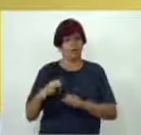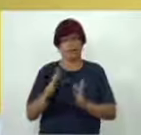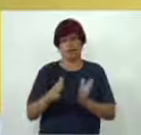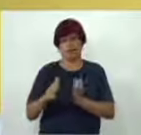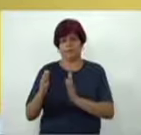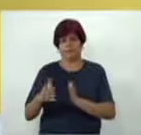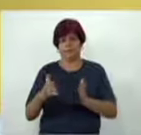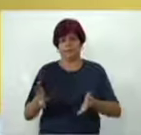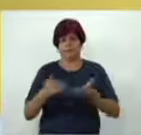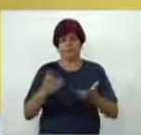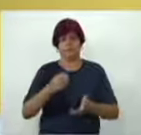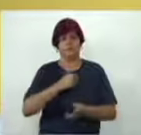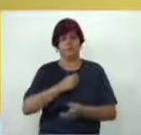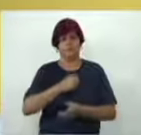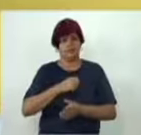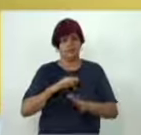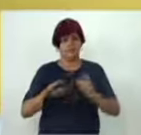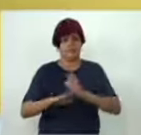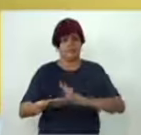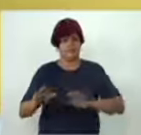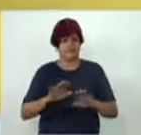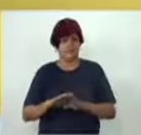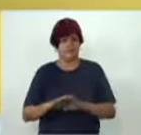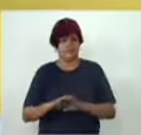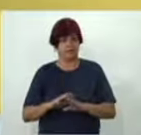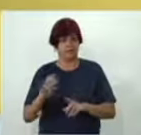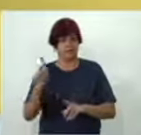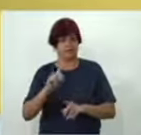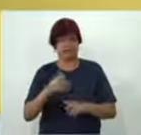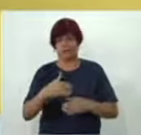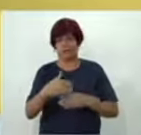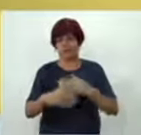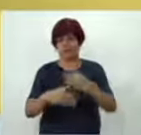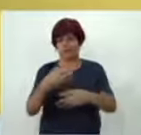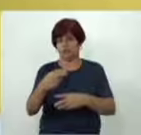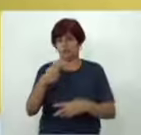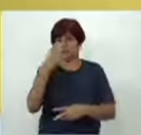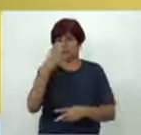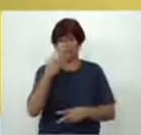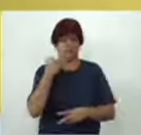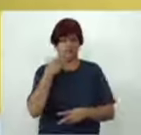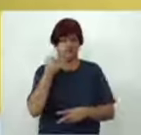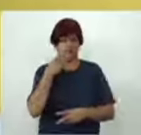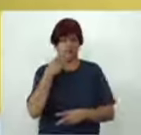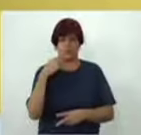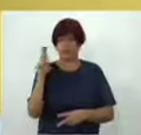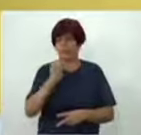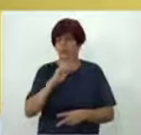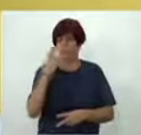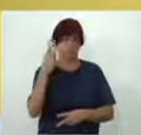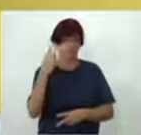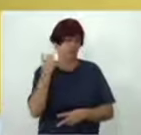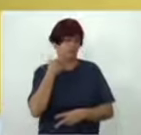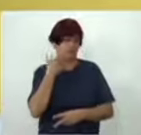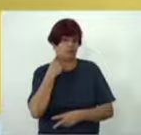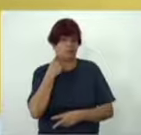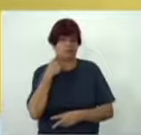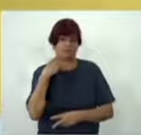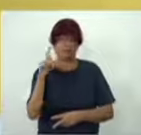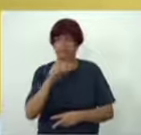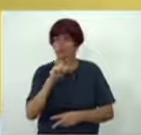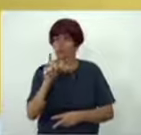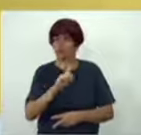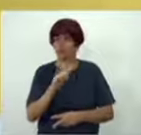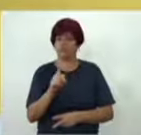tiene que estar muy bien preparada. Y les recomendamos que si no transitó por segundo año, no transitó por tercer año, no